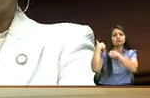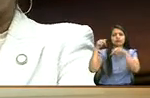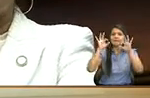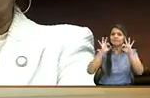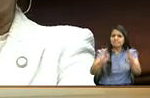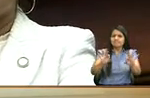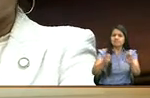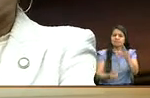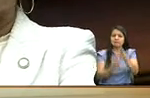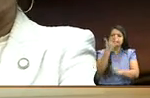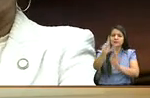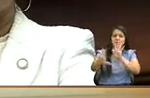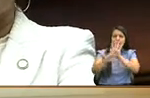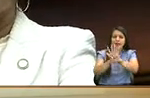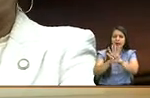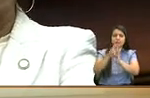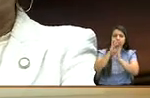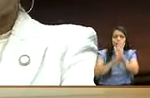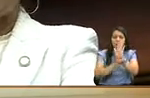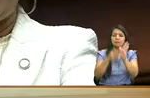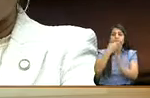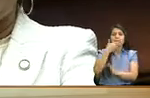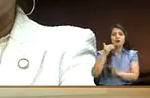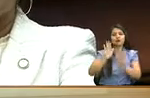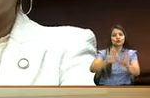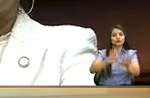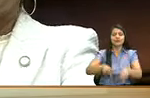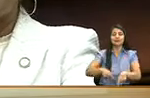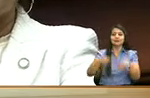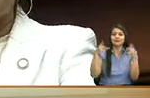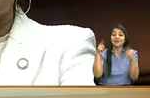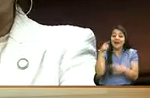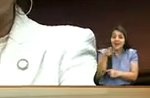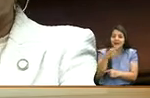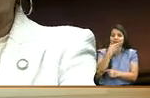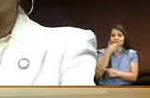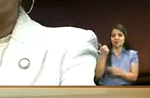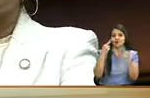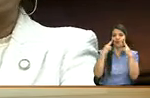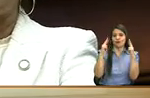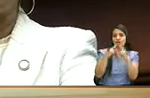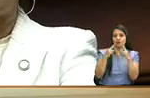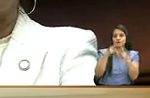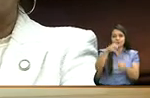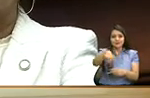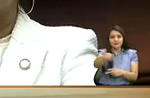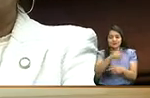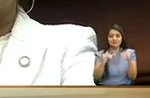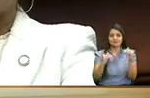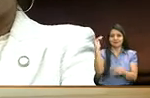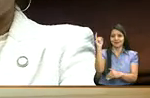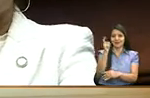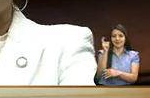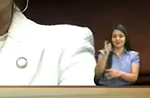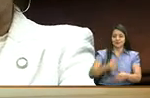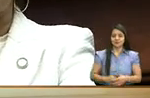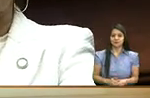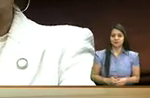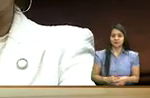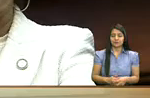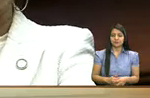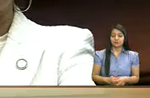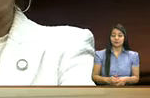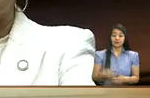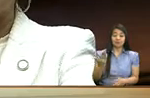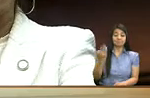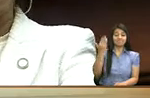responsabilidad para mejorar las condiciones de vida de quienes más lo necesitan. Cuando me reuní